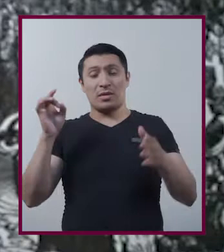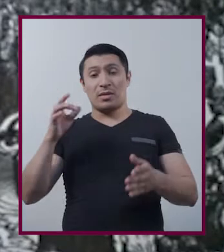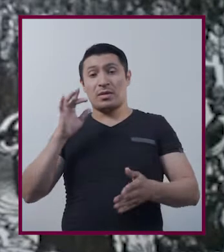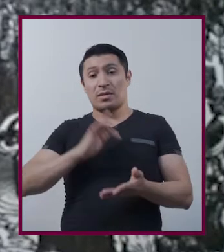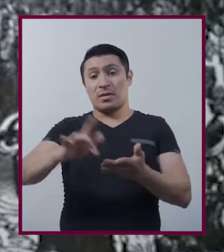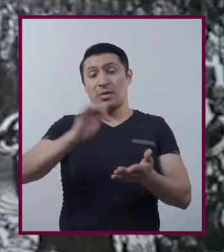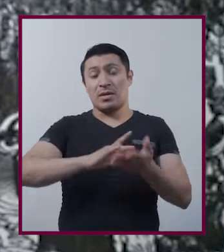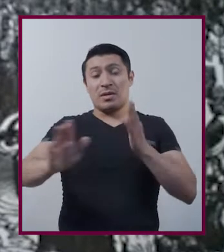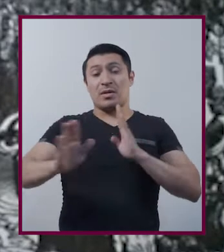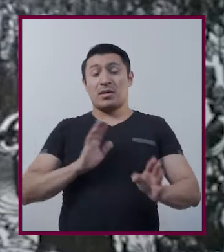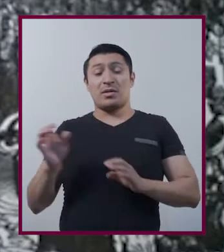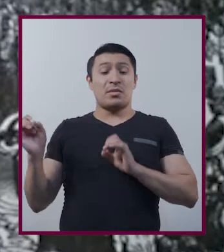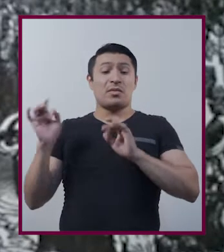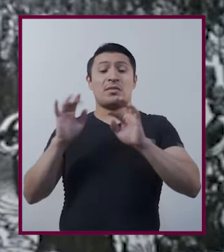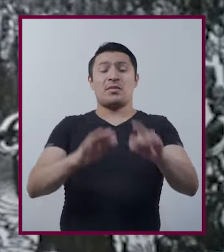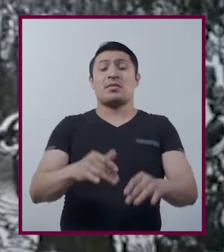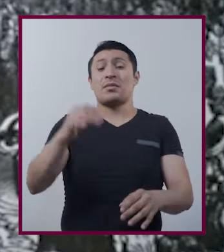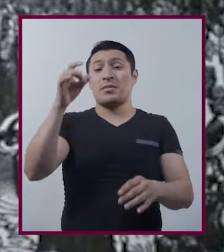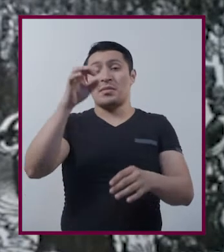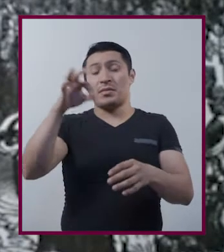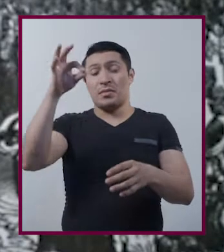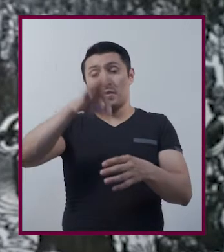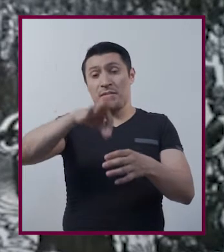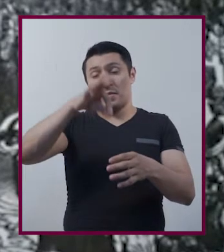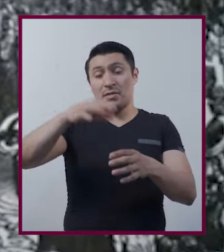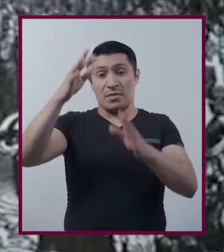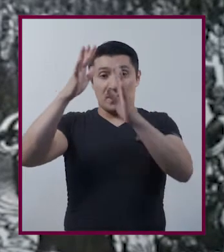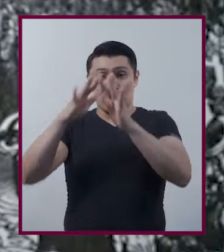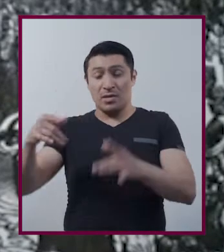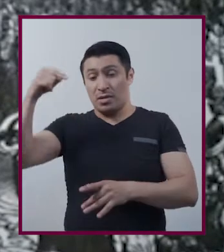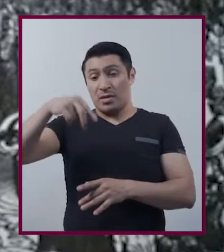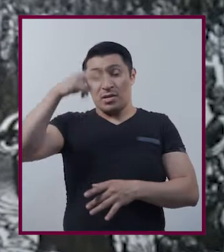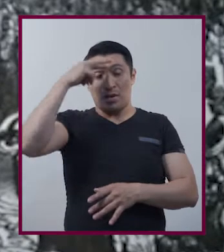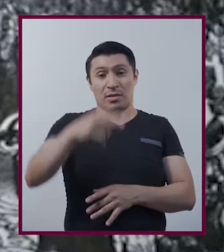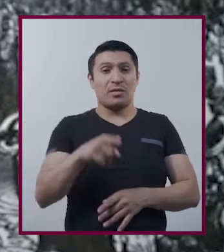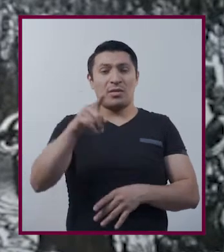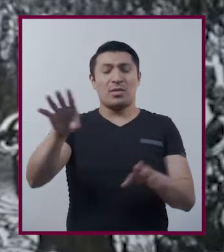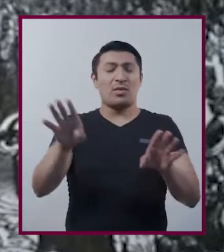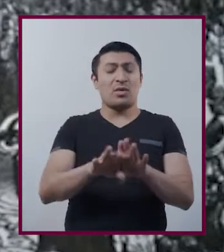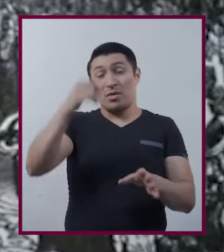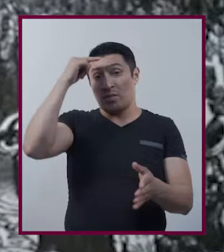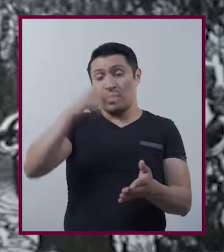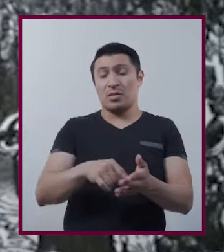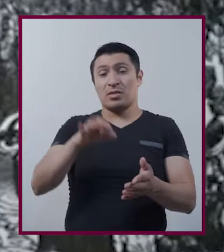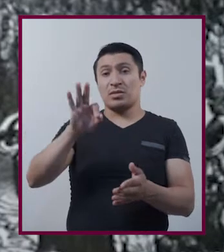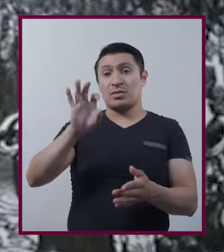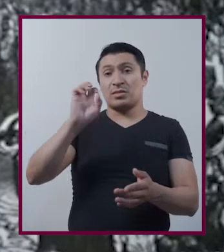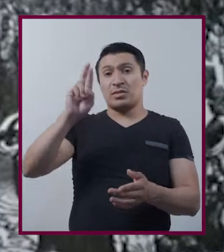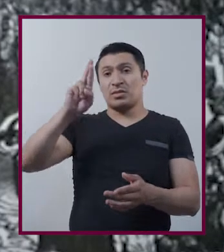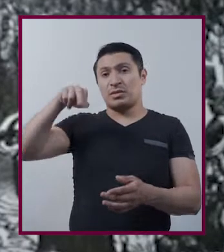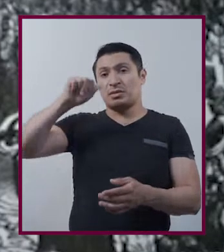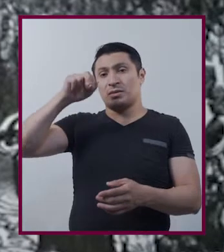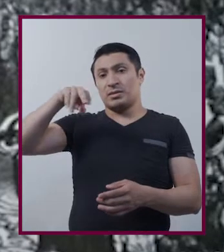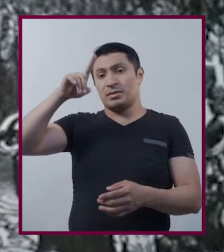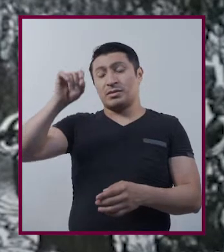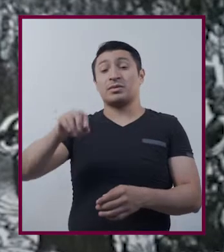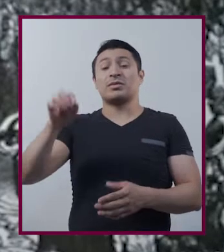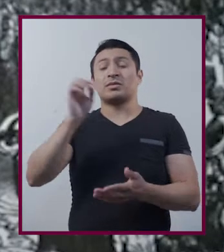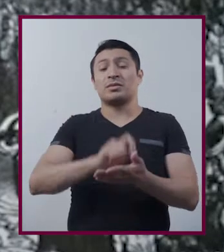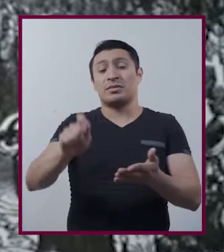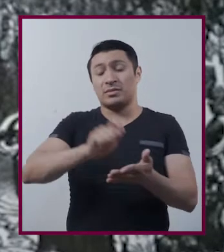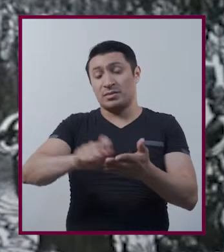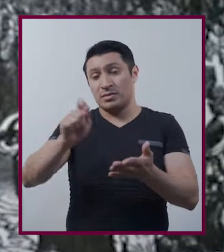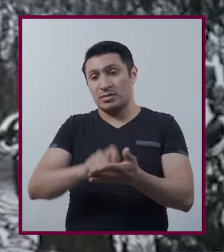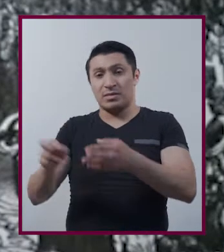a enviar apoyo militar y a invertir capital francés en México. ¿Cómo crees tú que Fernando del Paso narró